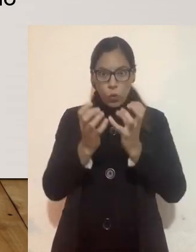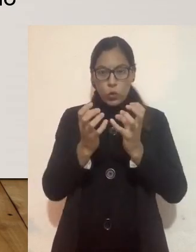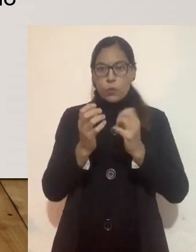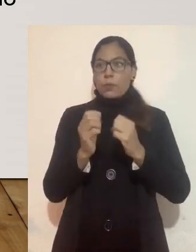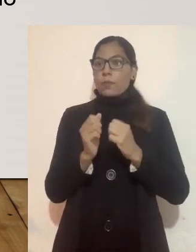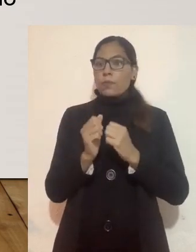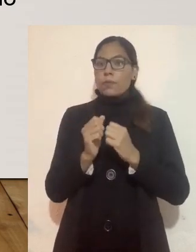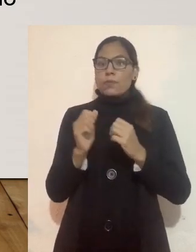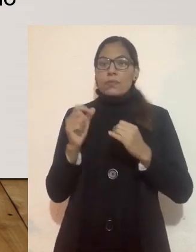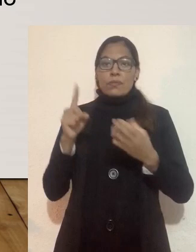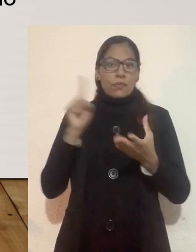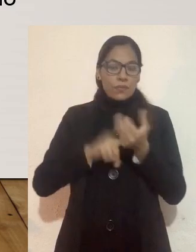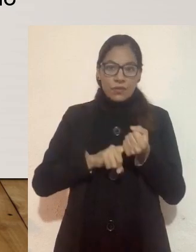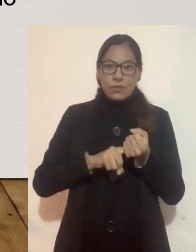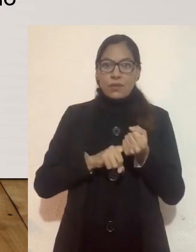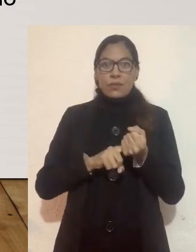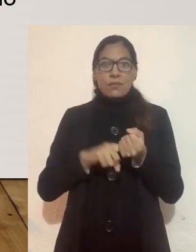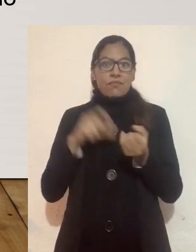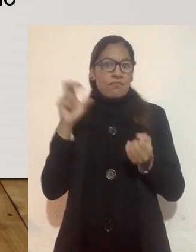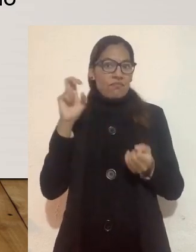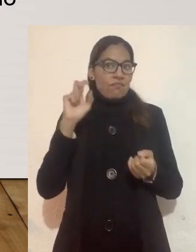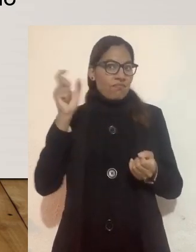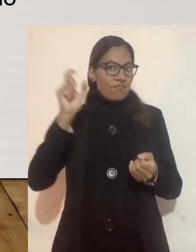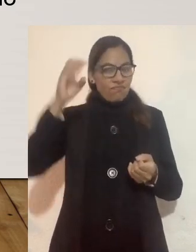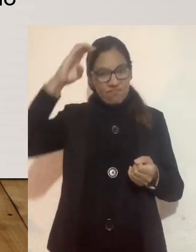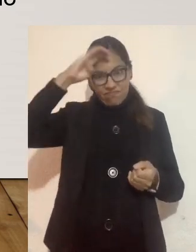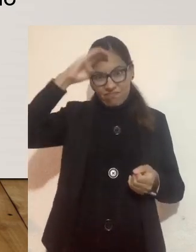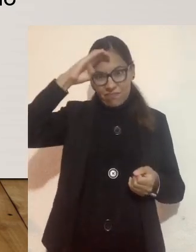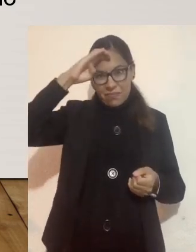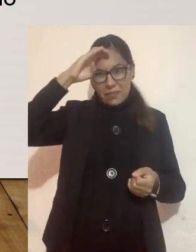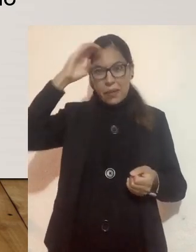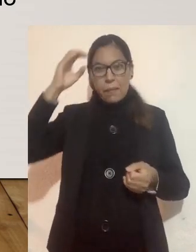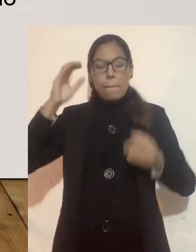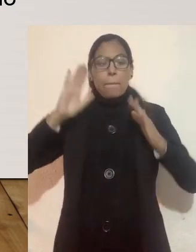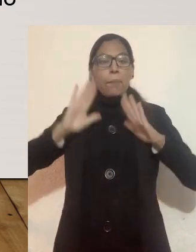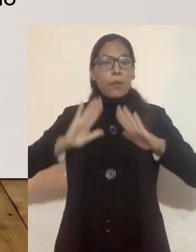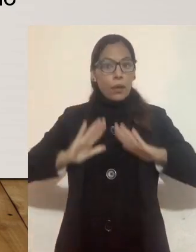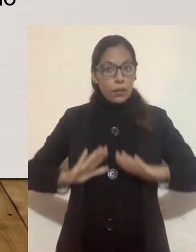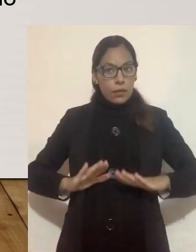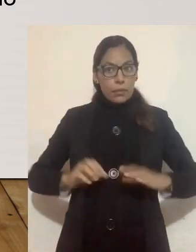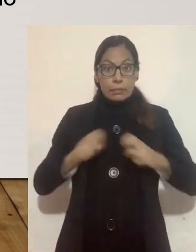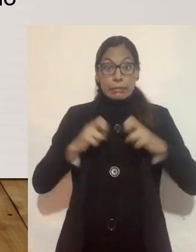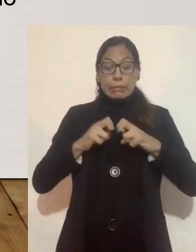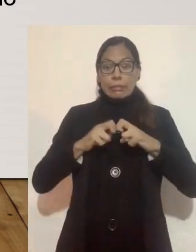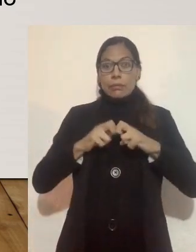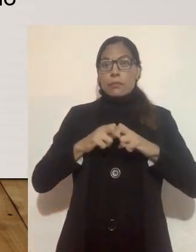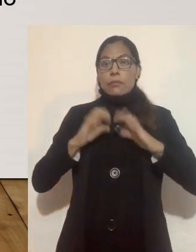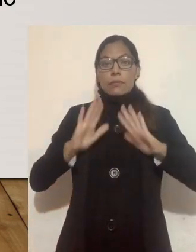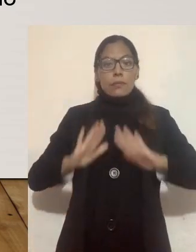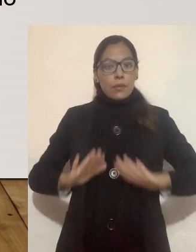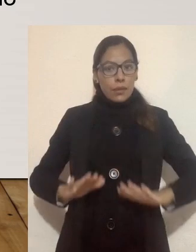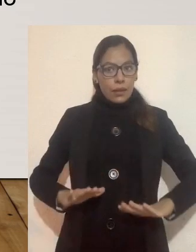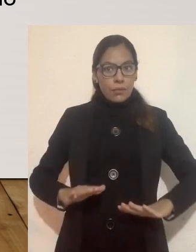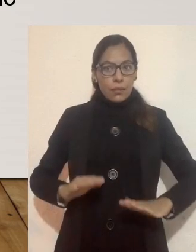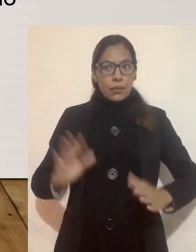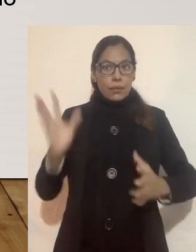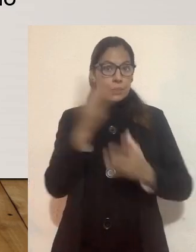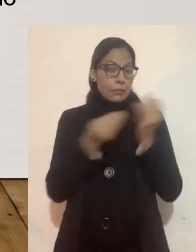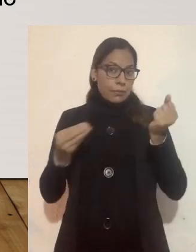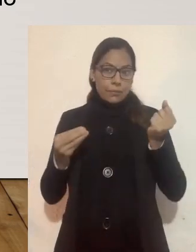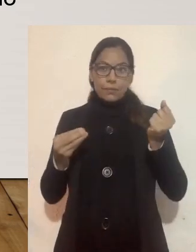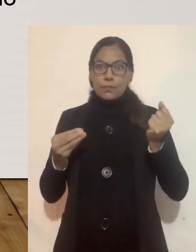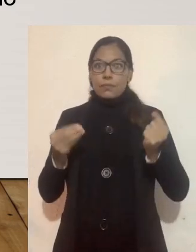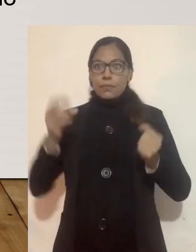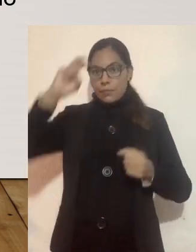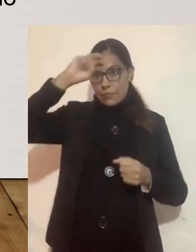consciente, bajando el nivel de actividad mental. Esto hace que baje el estrés y